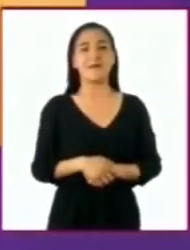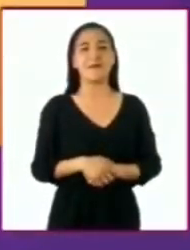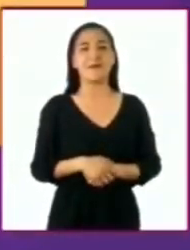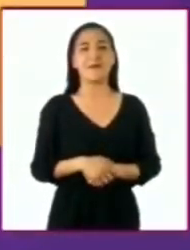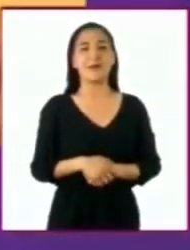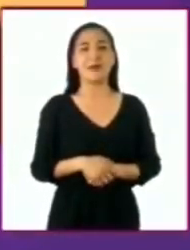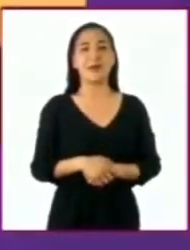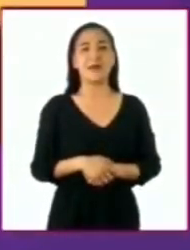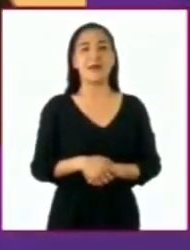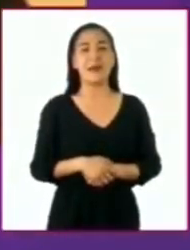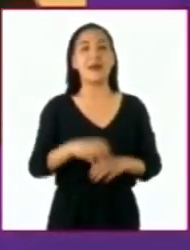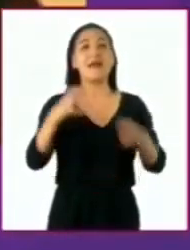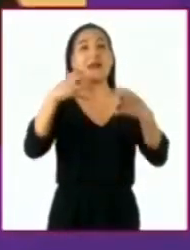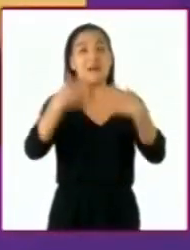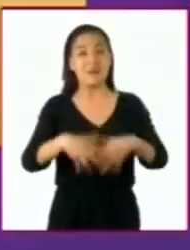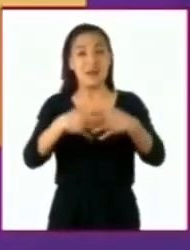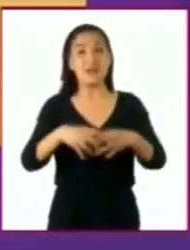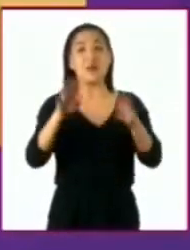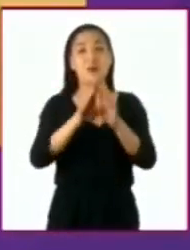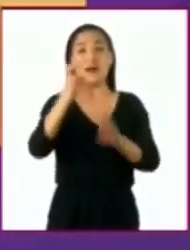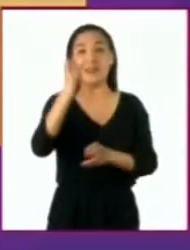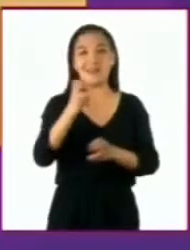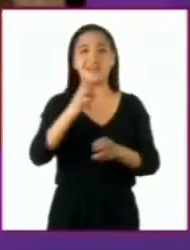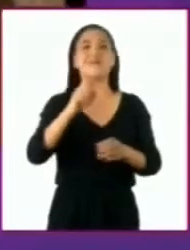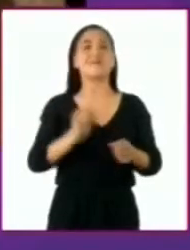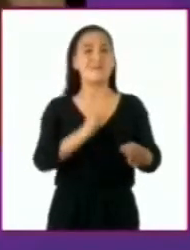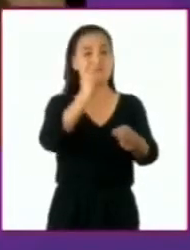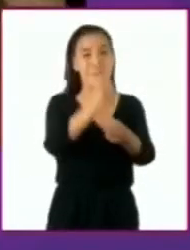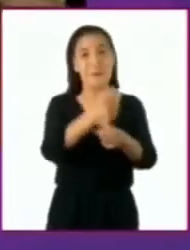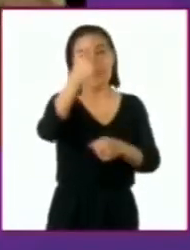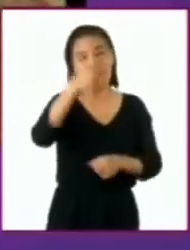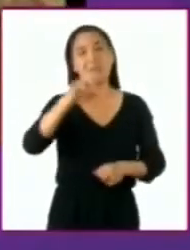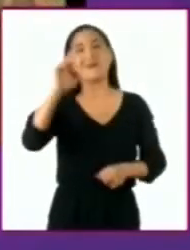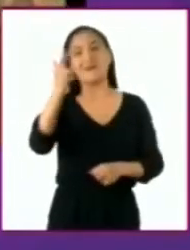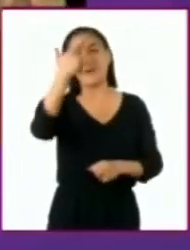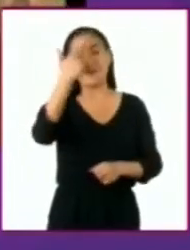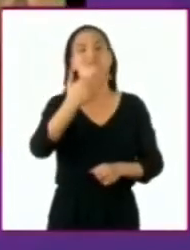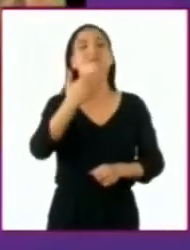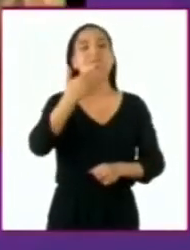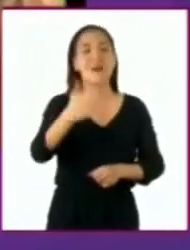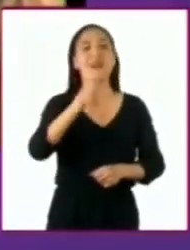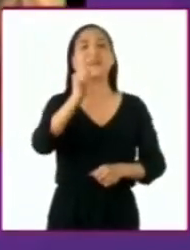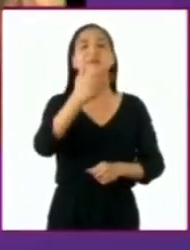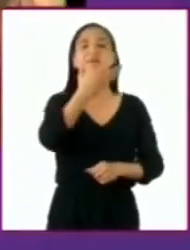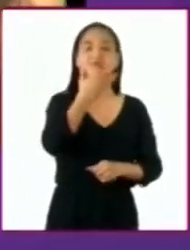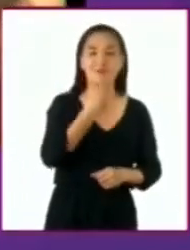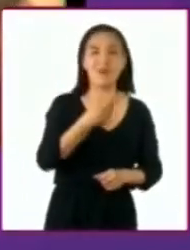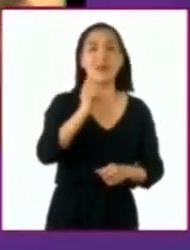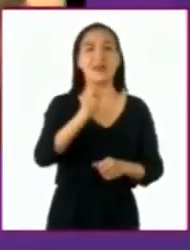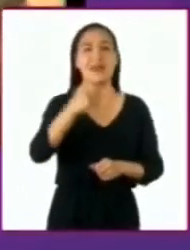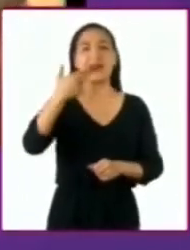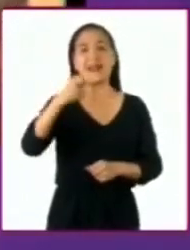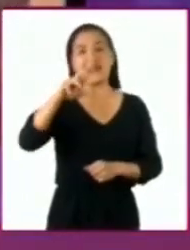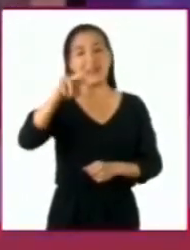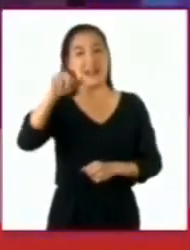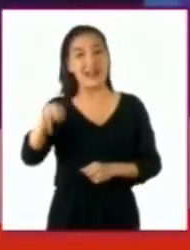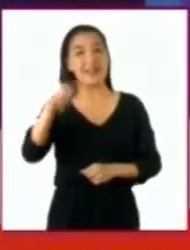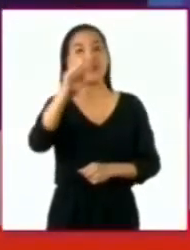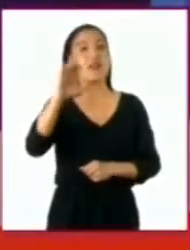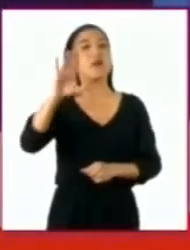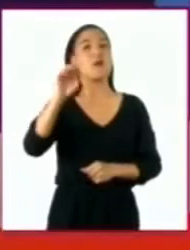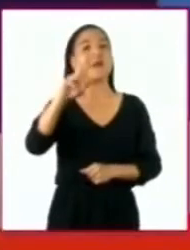La empresa providencial de la conquista y el recuerdo al buen caballero y venturoso capitán Hernando Cortés